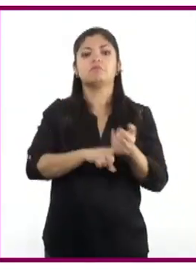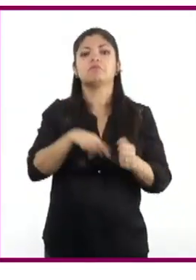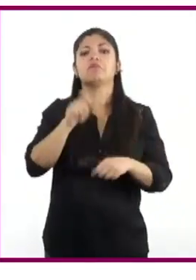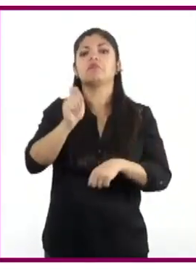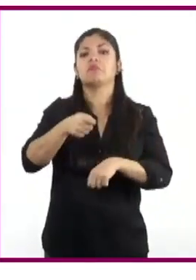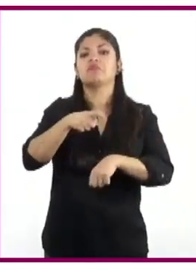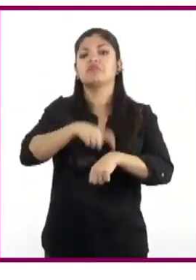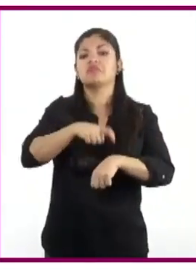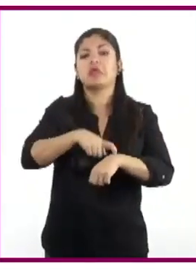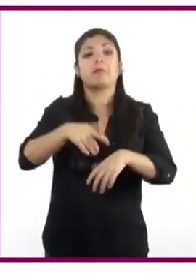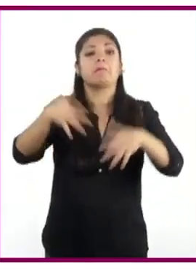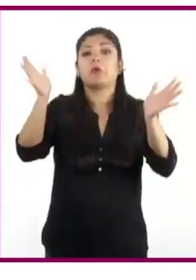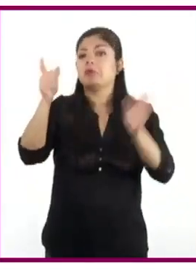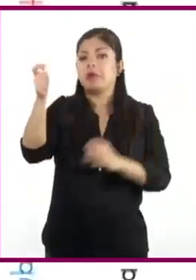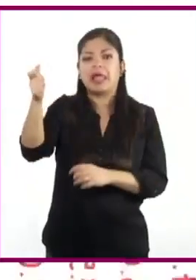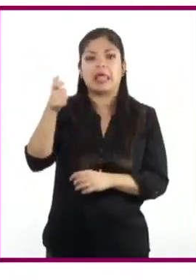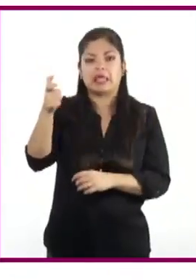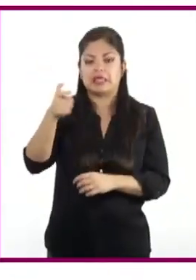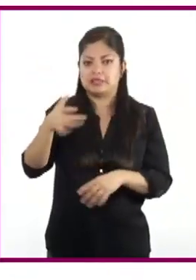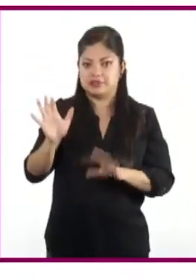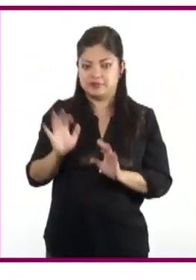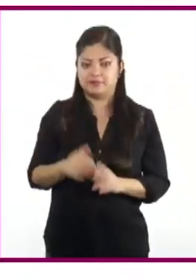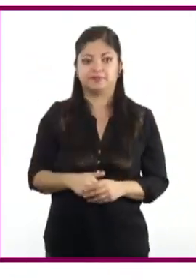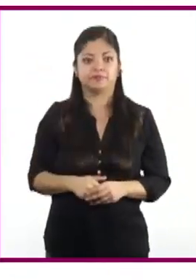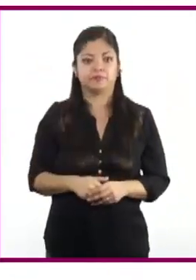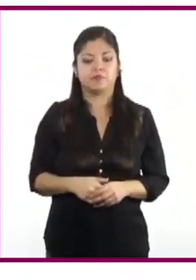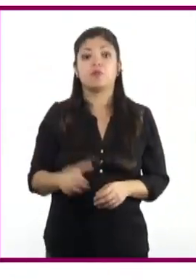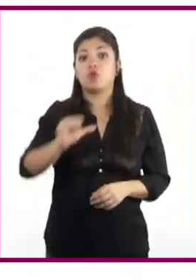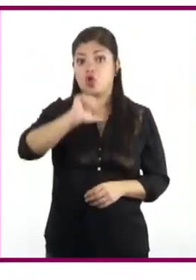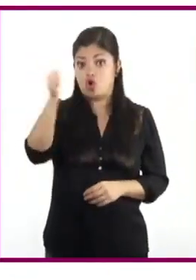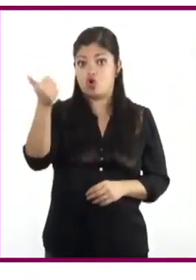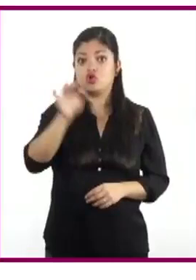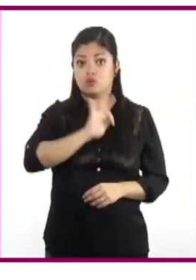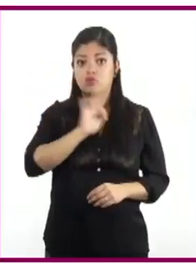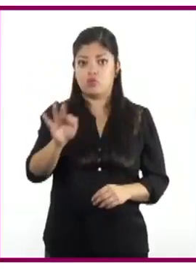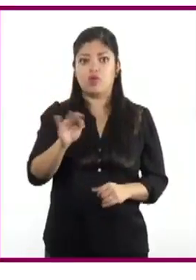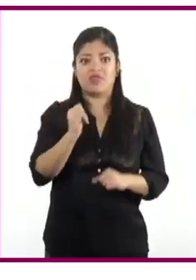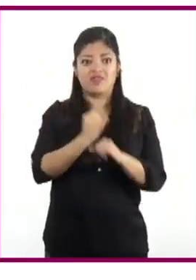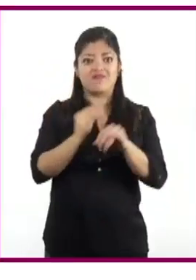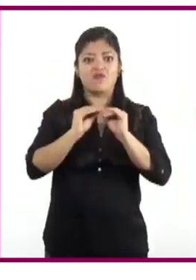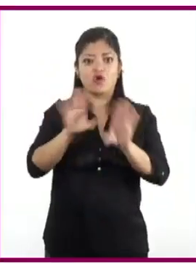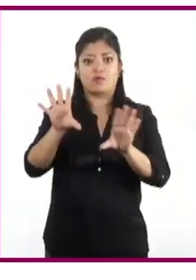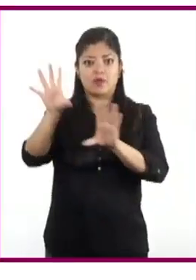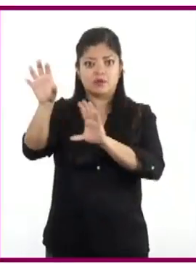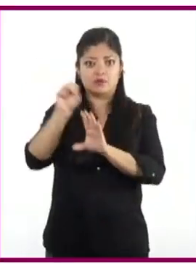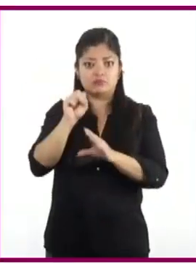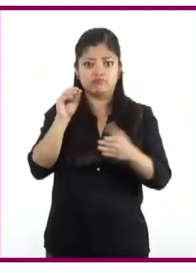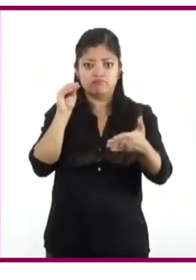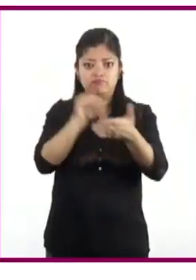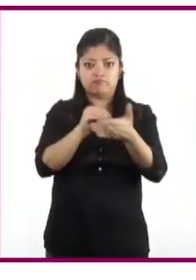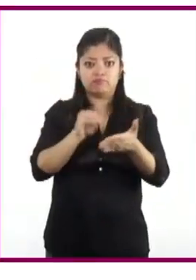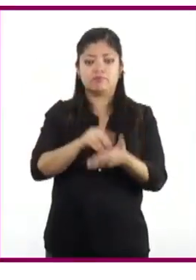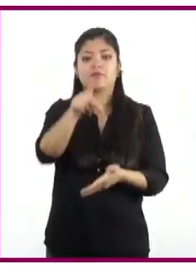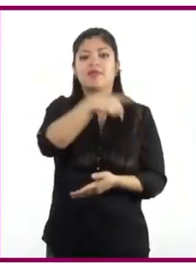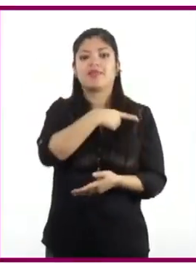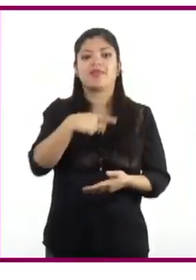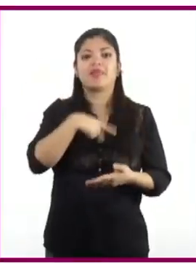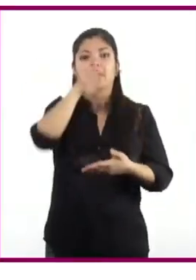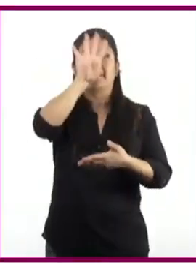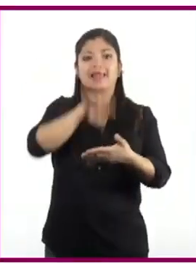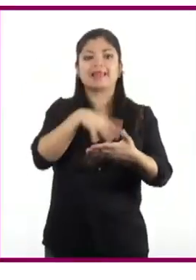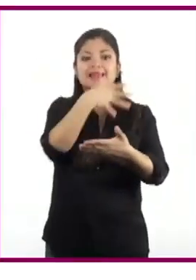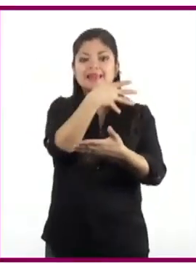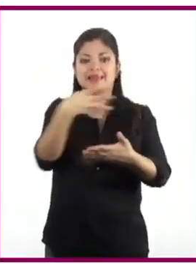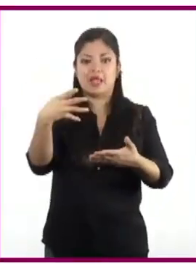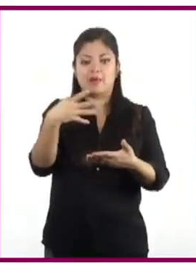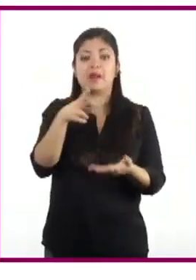tiempo x. Otra forma de representar la información obtenida es tener una tabla donde se